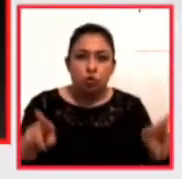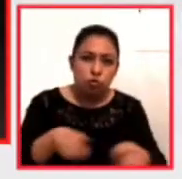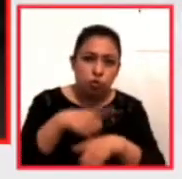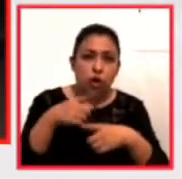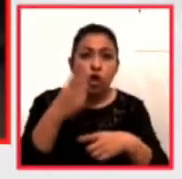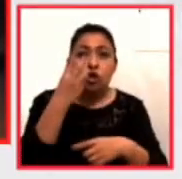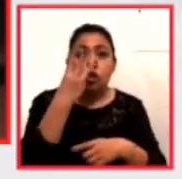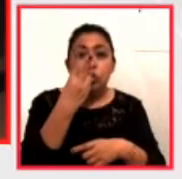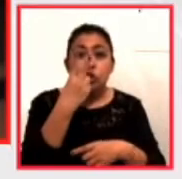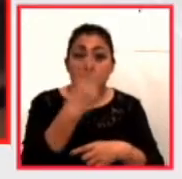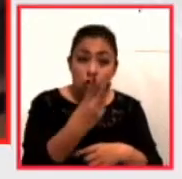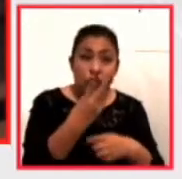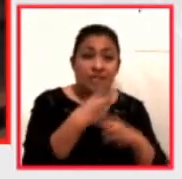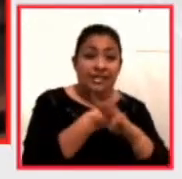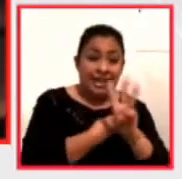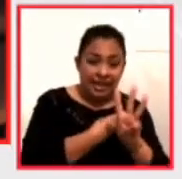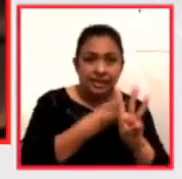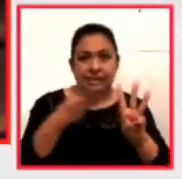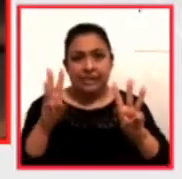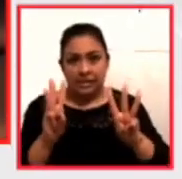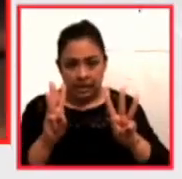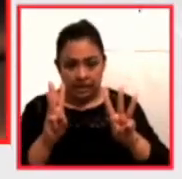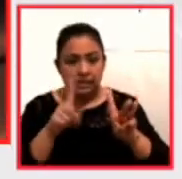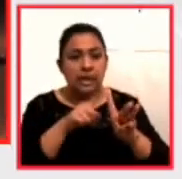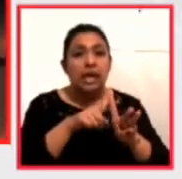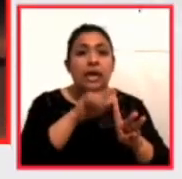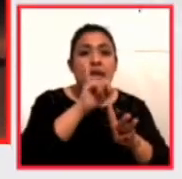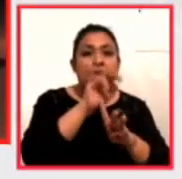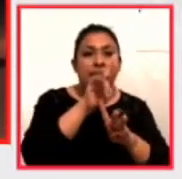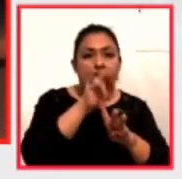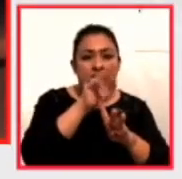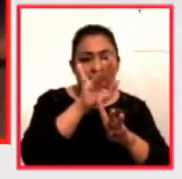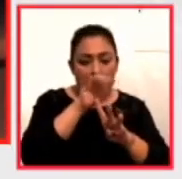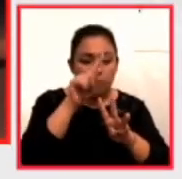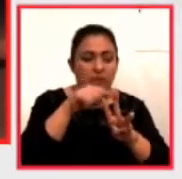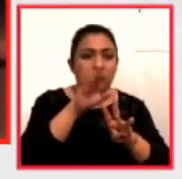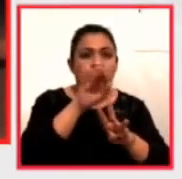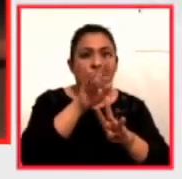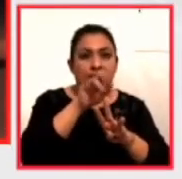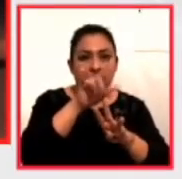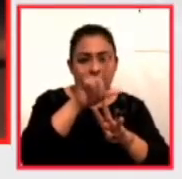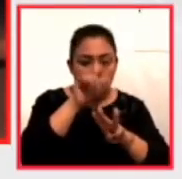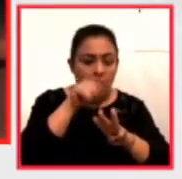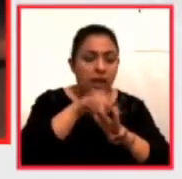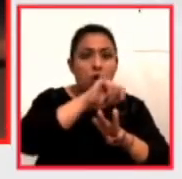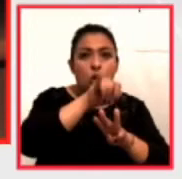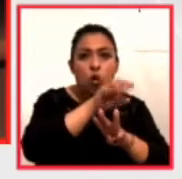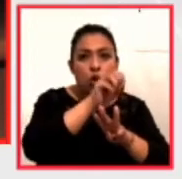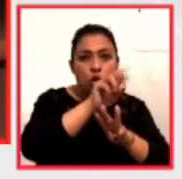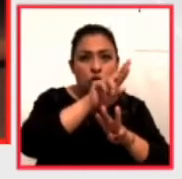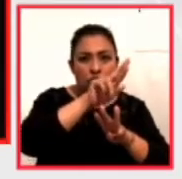trío de Israel Kupich con Francisco Lelo de la Rea y Jorge Fernández,